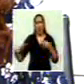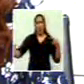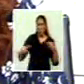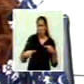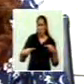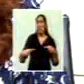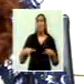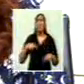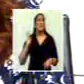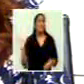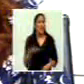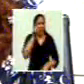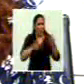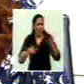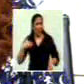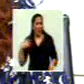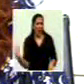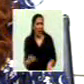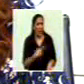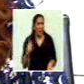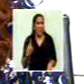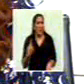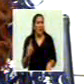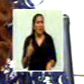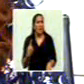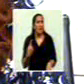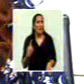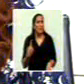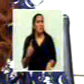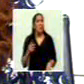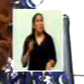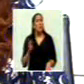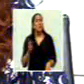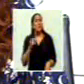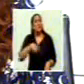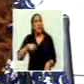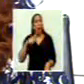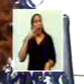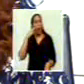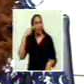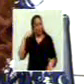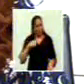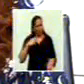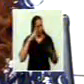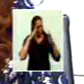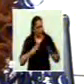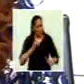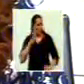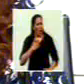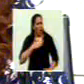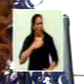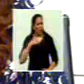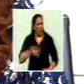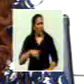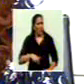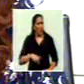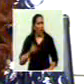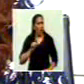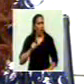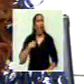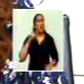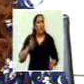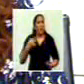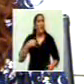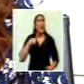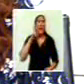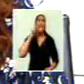argentinos, que dejemos de mirarnos un poco el ombligo y comprendamos también que estamos ante un mundo que